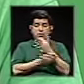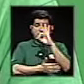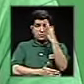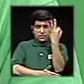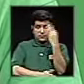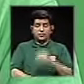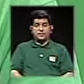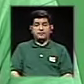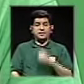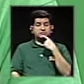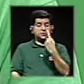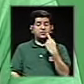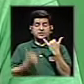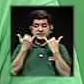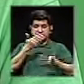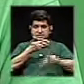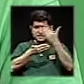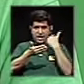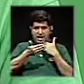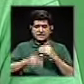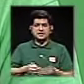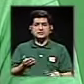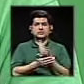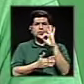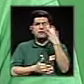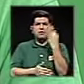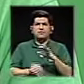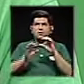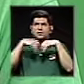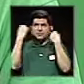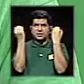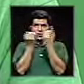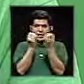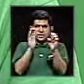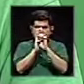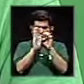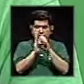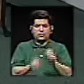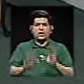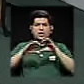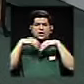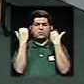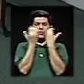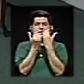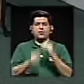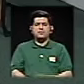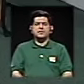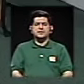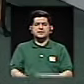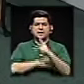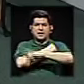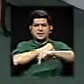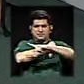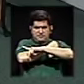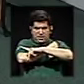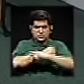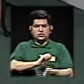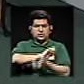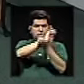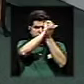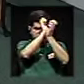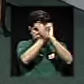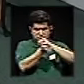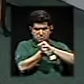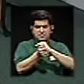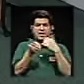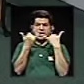Digamos como hemos descrito algunas nuevas formas de organización por ejemplo los comités patrióticos ahora eh se han reconvertido